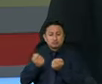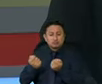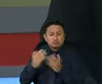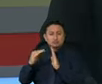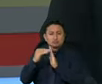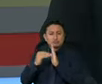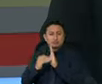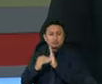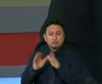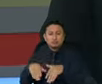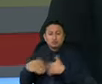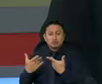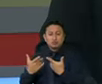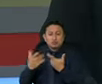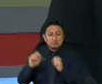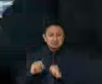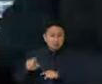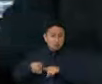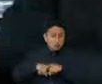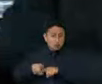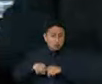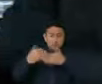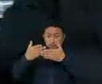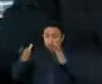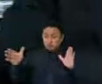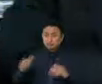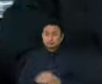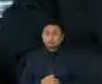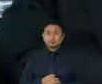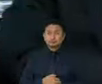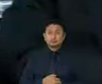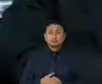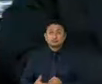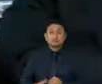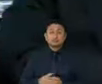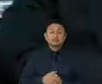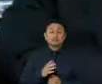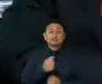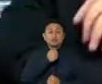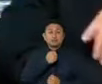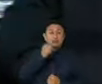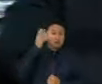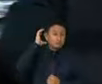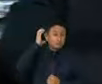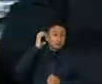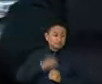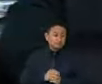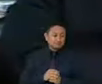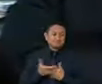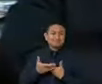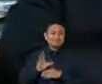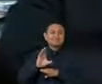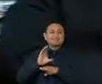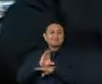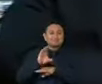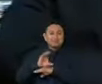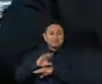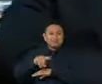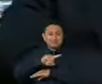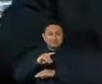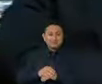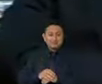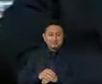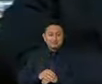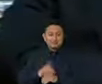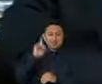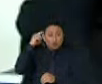de un concurso abierto. Yo como ecuatoriano... En una entrevista radial, el consejero de gobierno para la optimización del Estado,